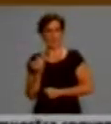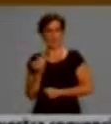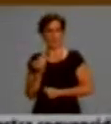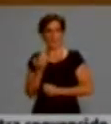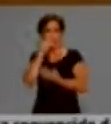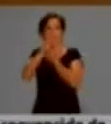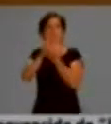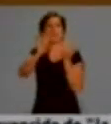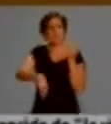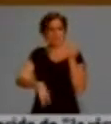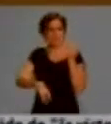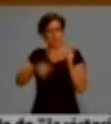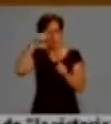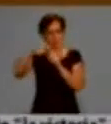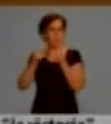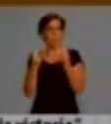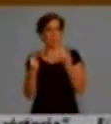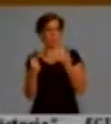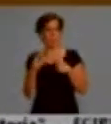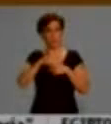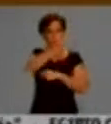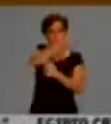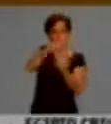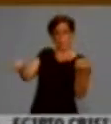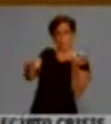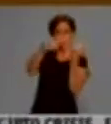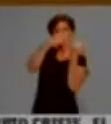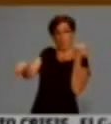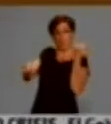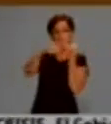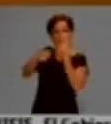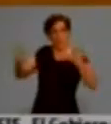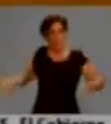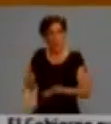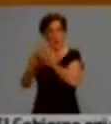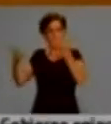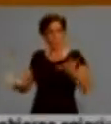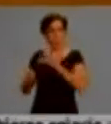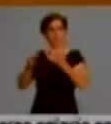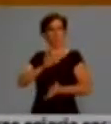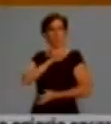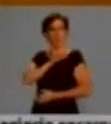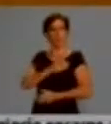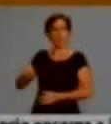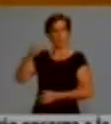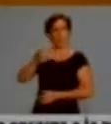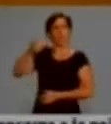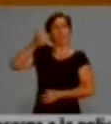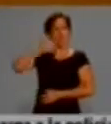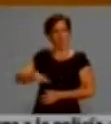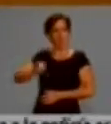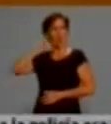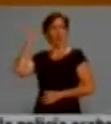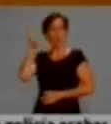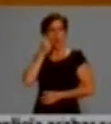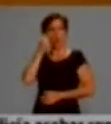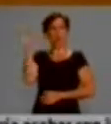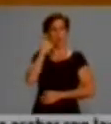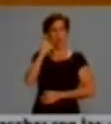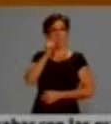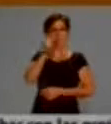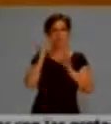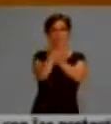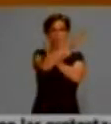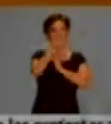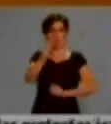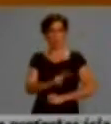¿Para qué? Porque cuando usted mandaba mensajes de aliento, de resistencia al señor Bárcenas, ya se conocían las cuentas en Suiza y, por tanto, el hecho